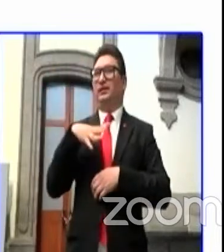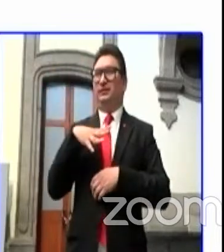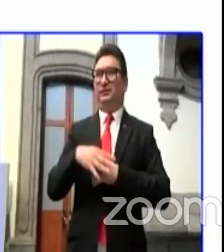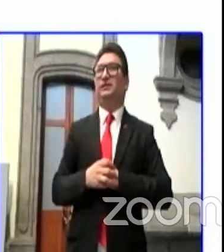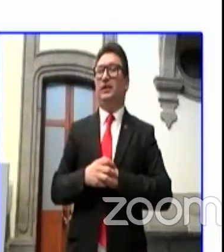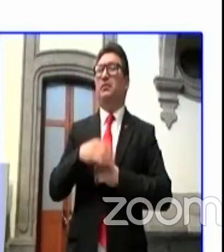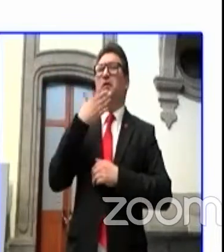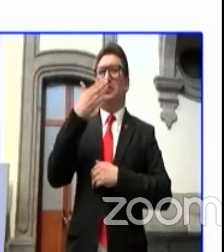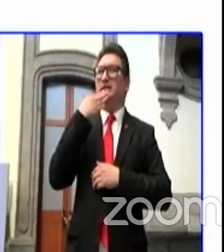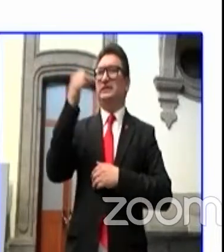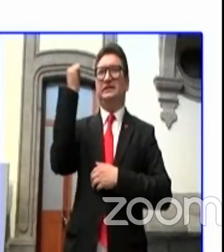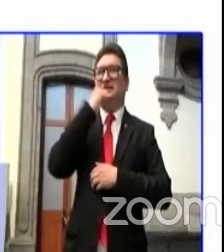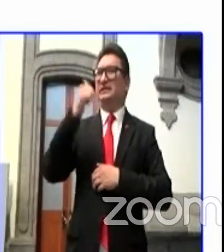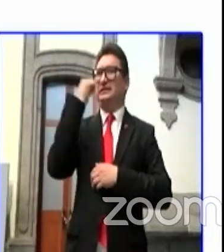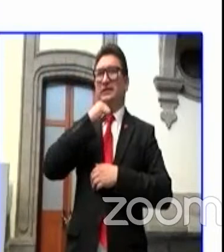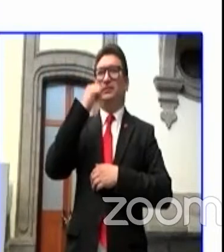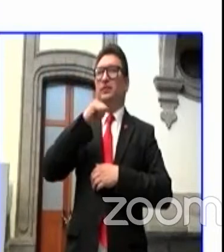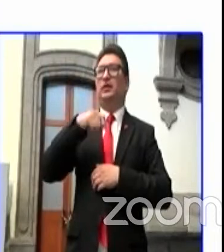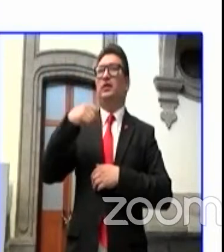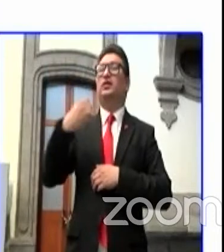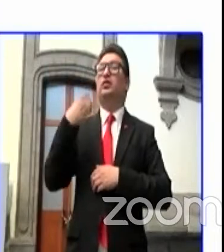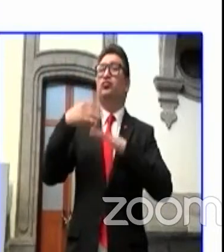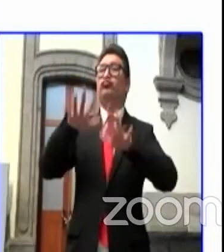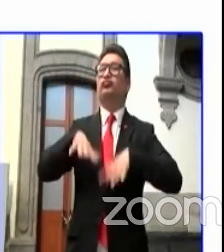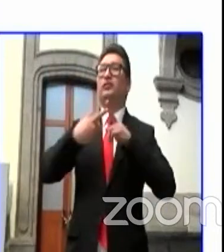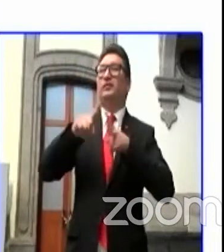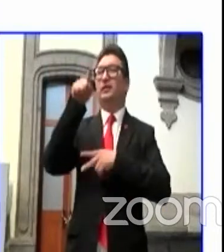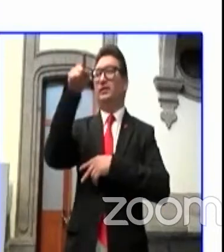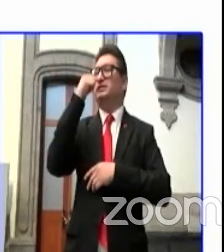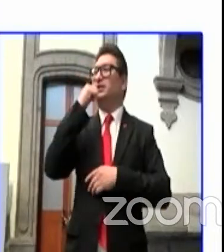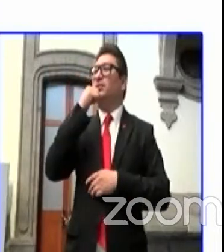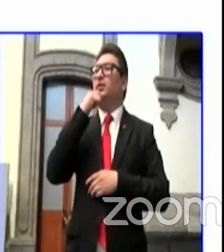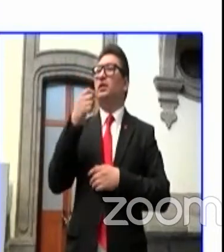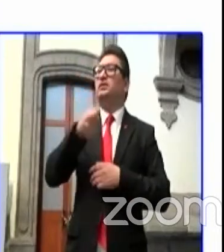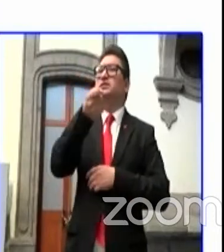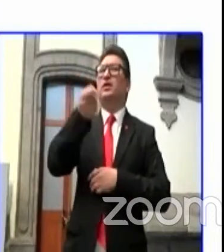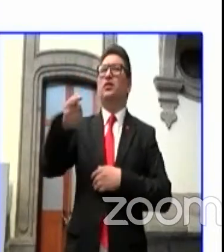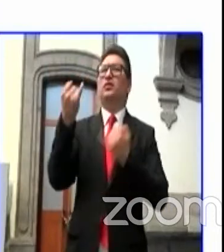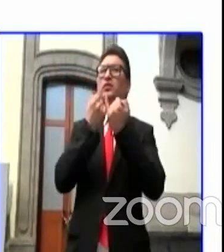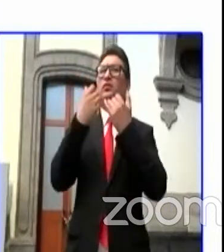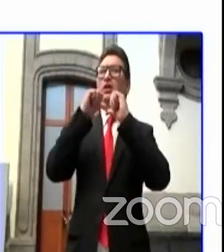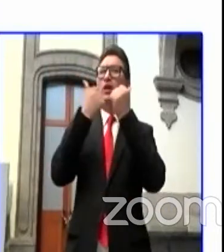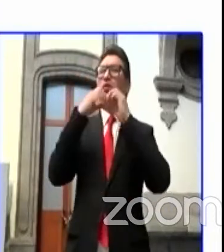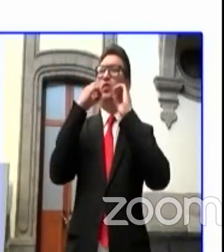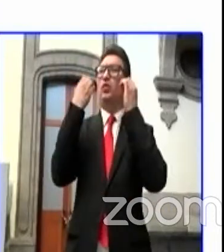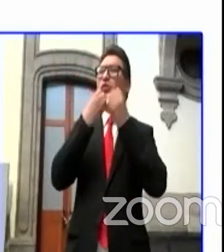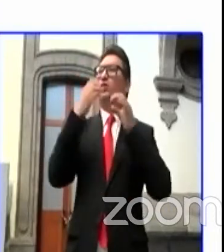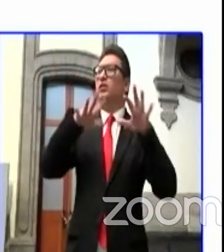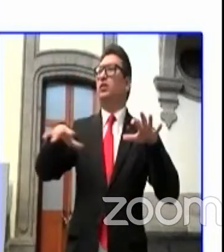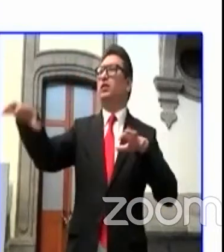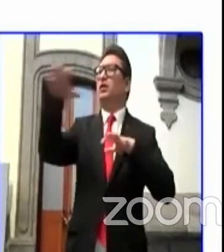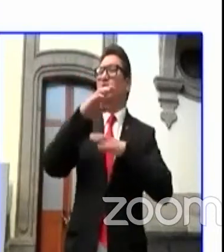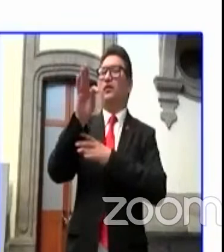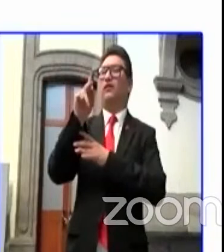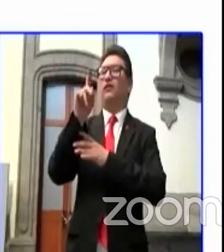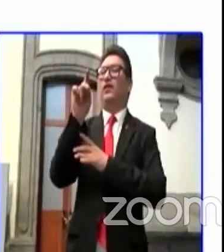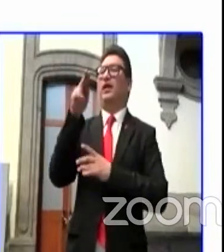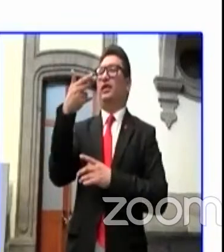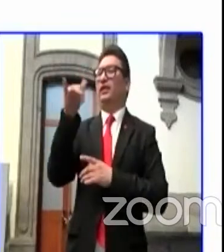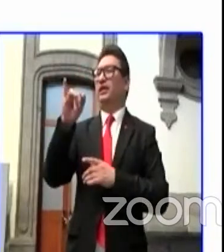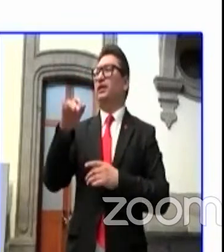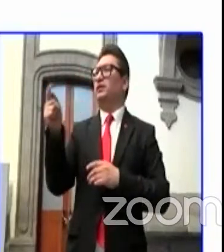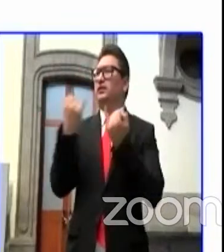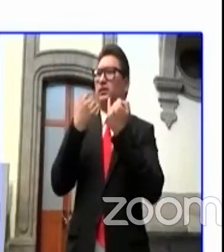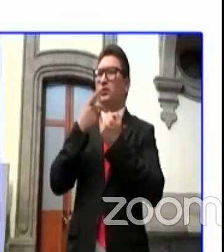pero siempre al inicio de todos estos actos. Saludo también a todas las organizaciones, Fadi por acá está